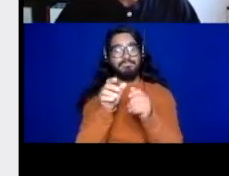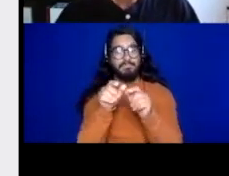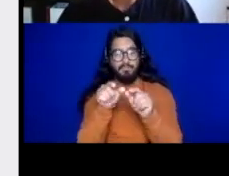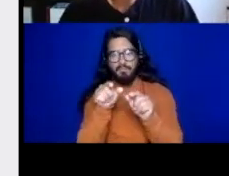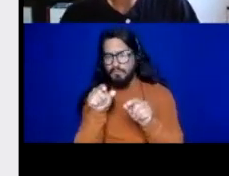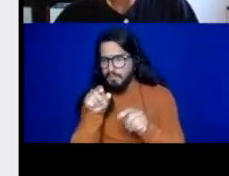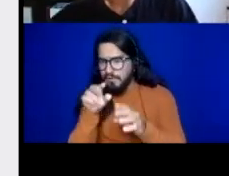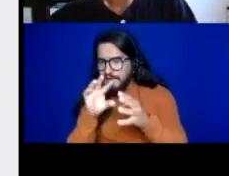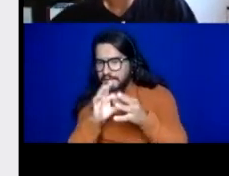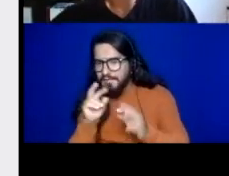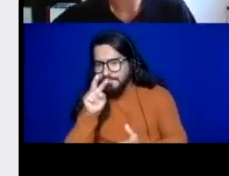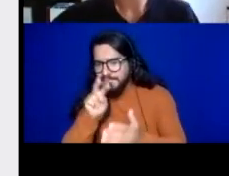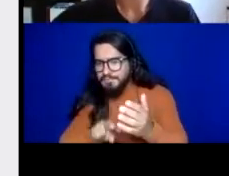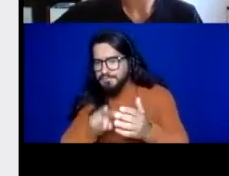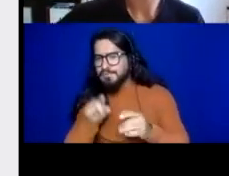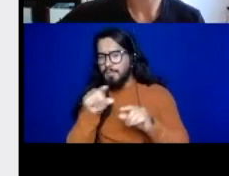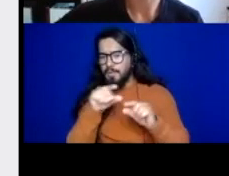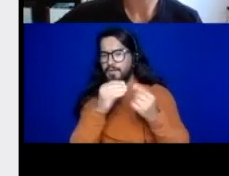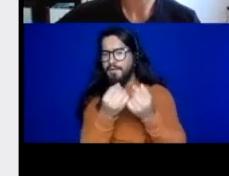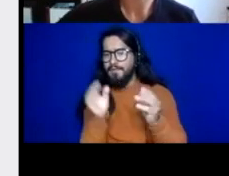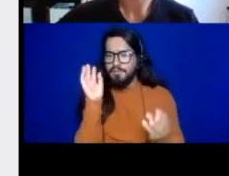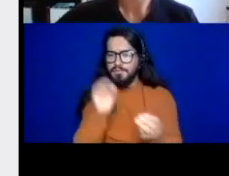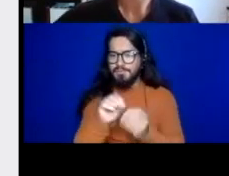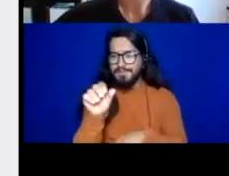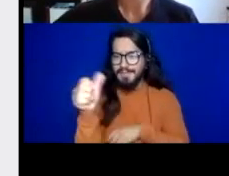organización, bien, con grupos de activistas probablemente alto.